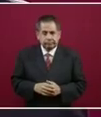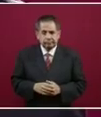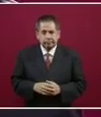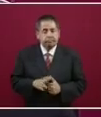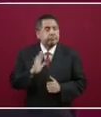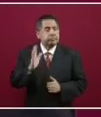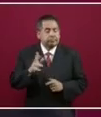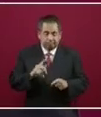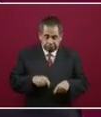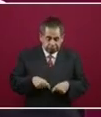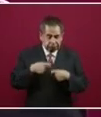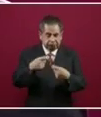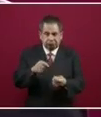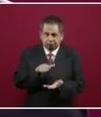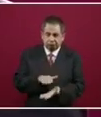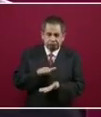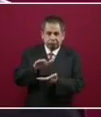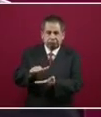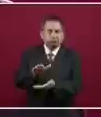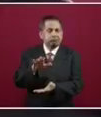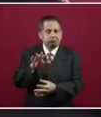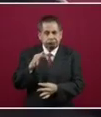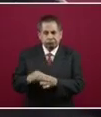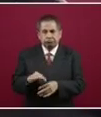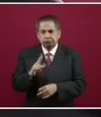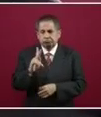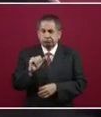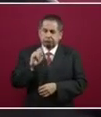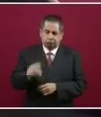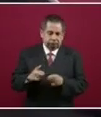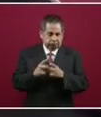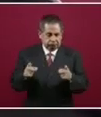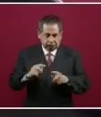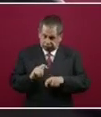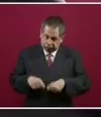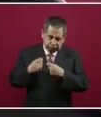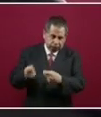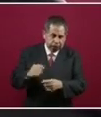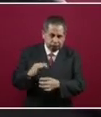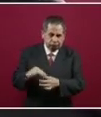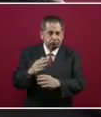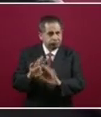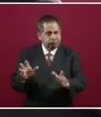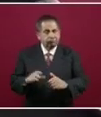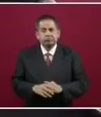y ya entregamos el plan de desarrollo